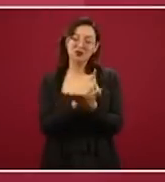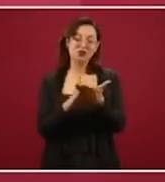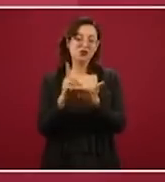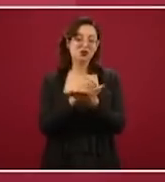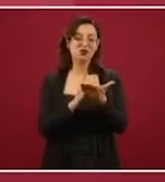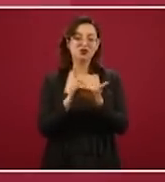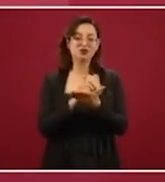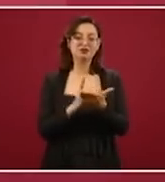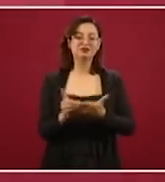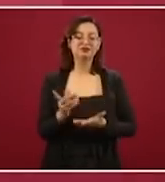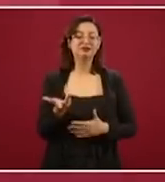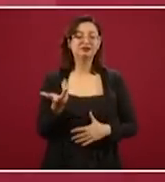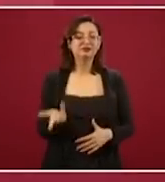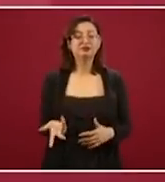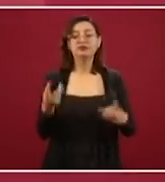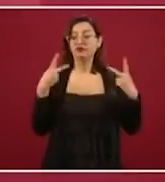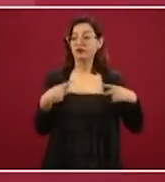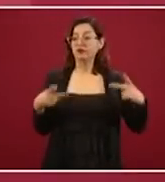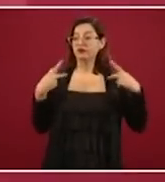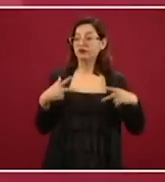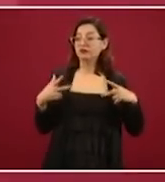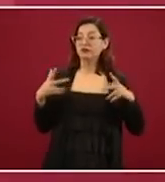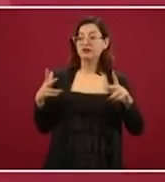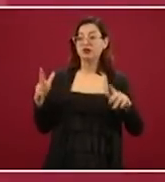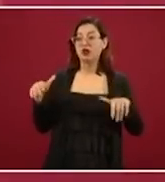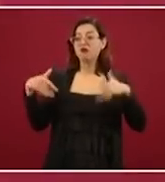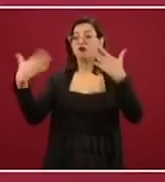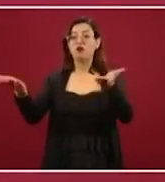seguramente quienes nos están viendo